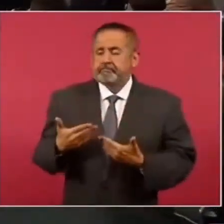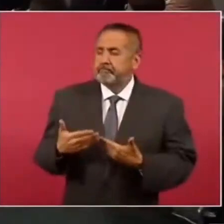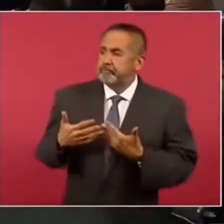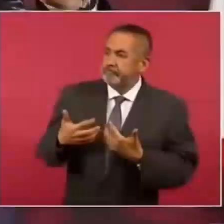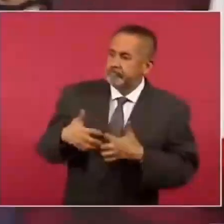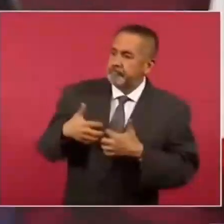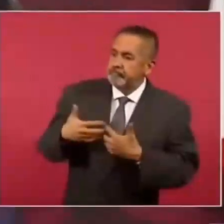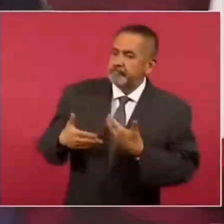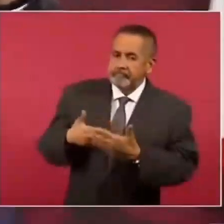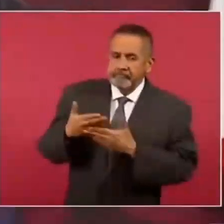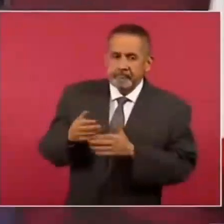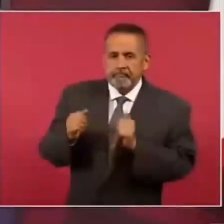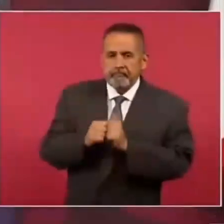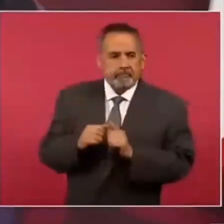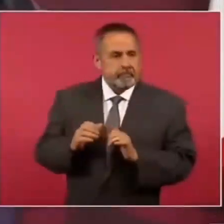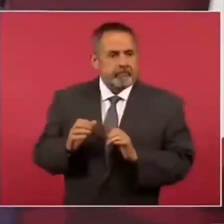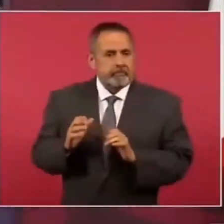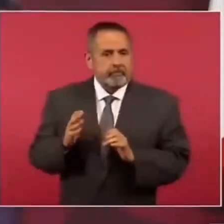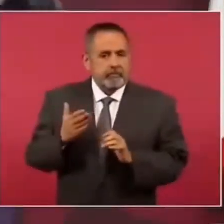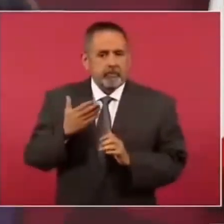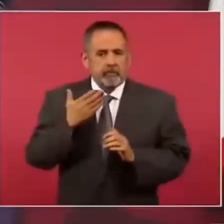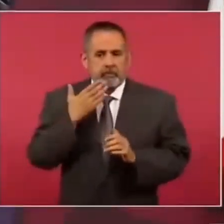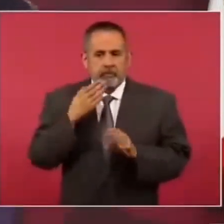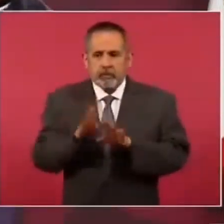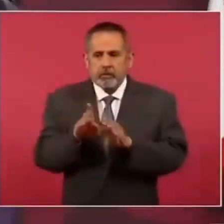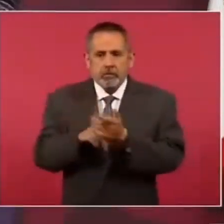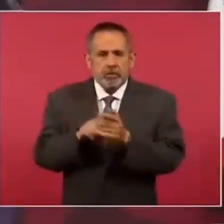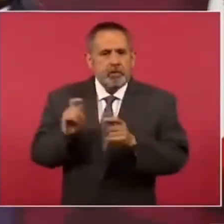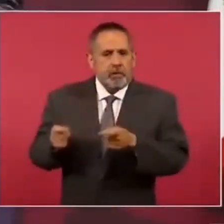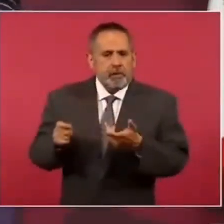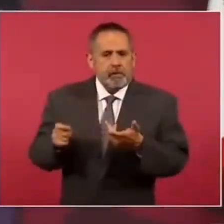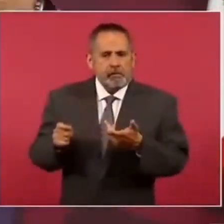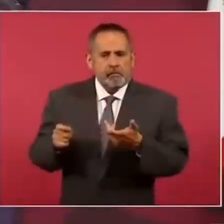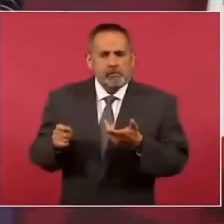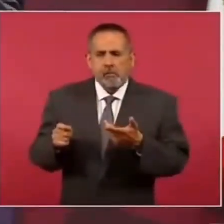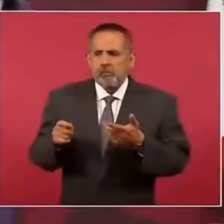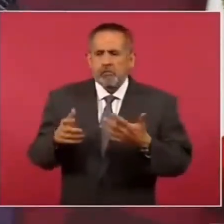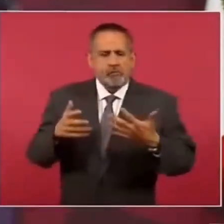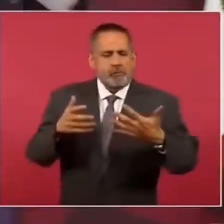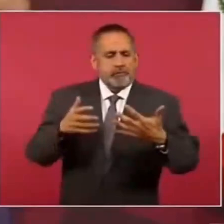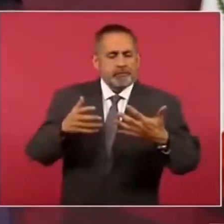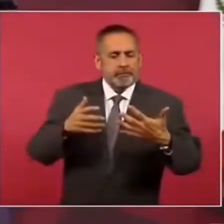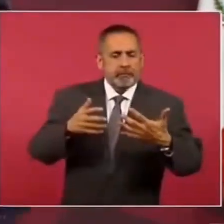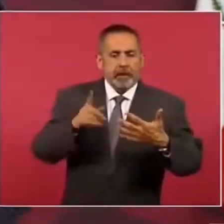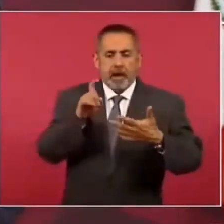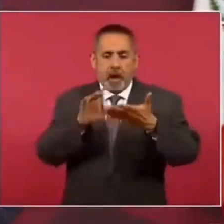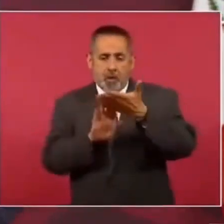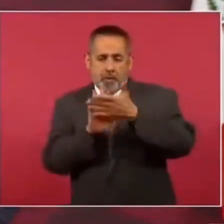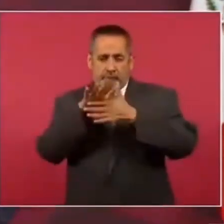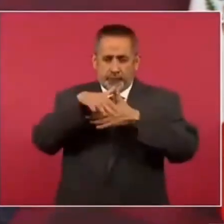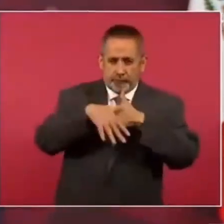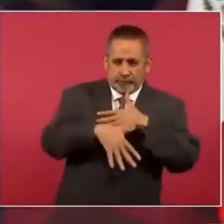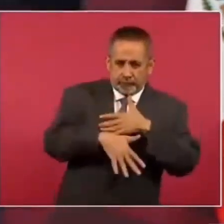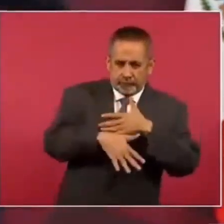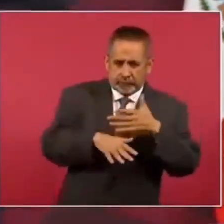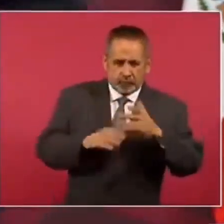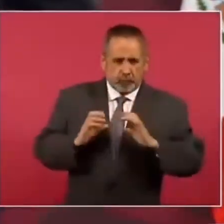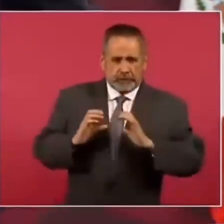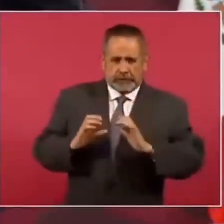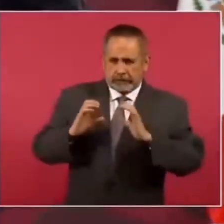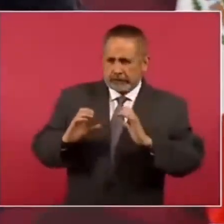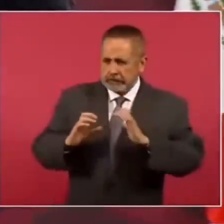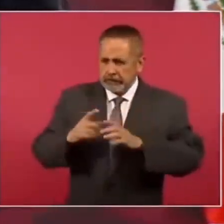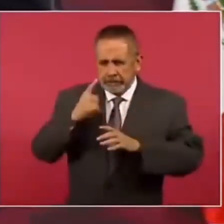y manteniendo los vasos de las presas controlados para que